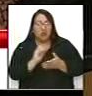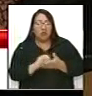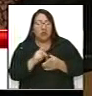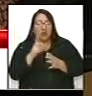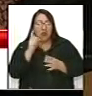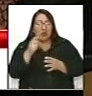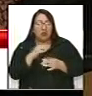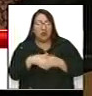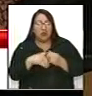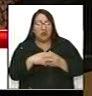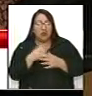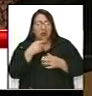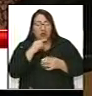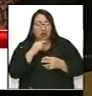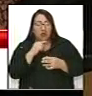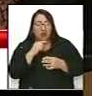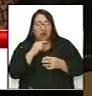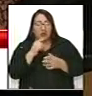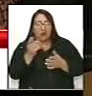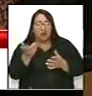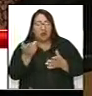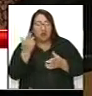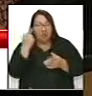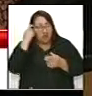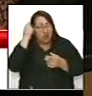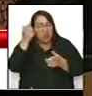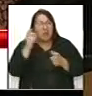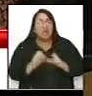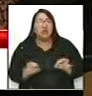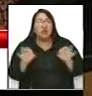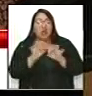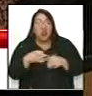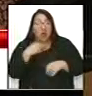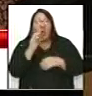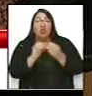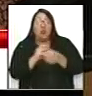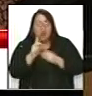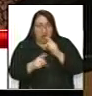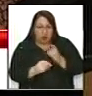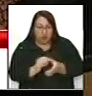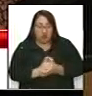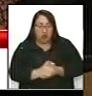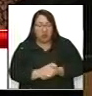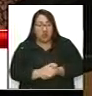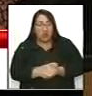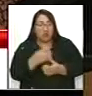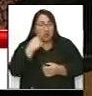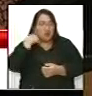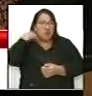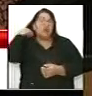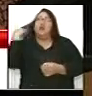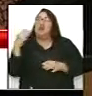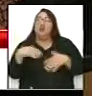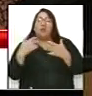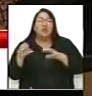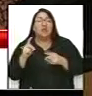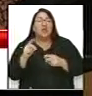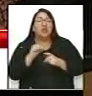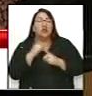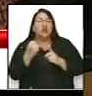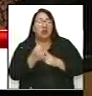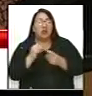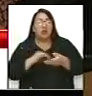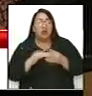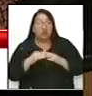el liderazgo de la mujer? ¿Qué tan importante es? Entonces, vuelvo con la pregunta. ¿Qué puede hacer la sociedad y la comunidad